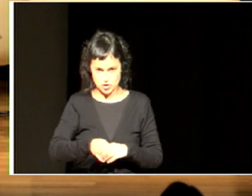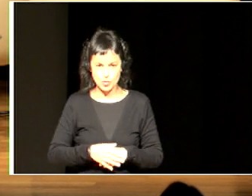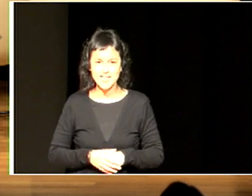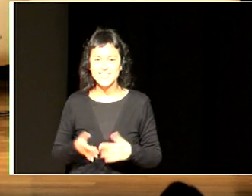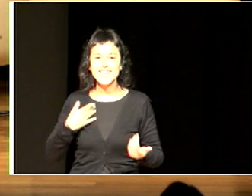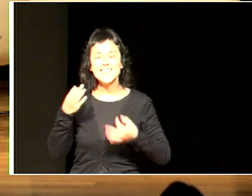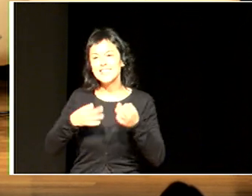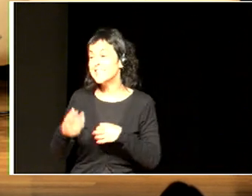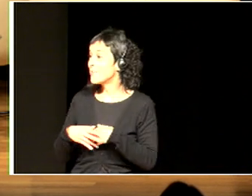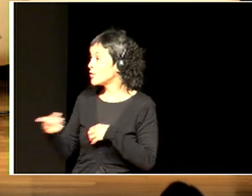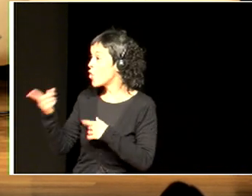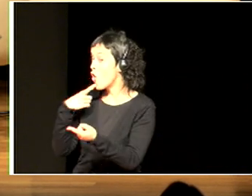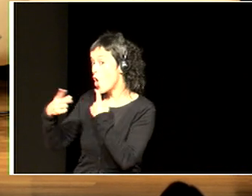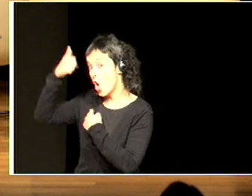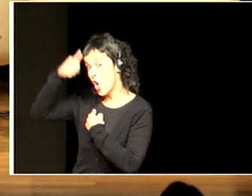nuevo mar